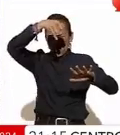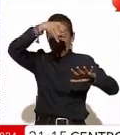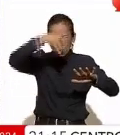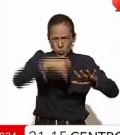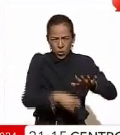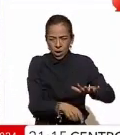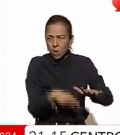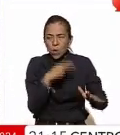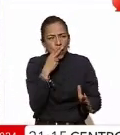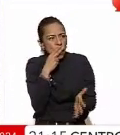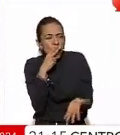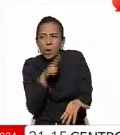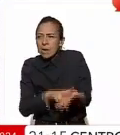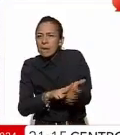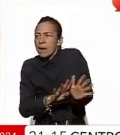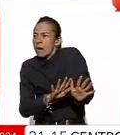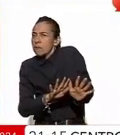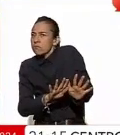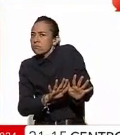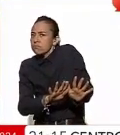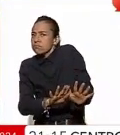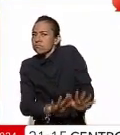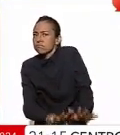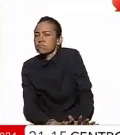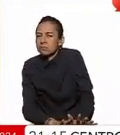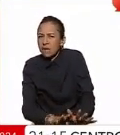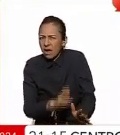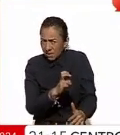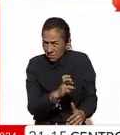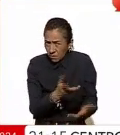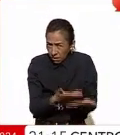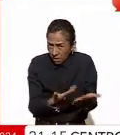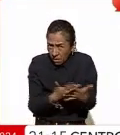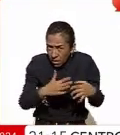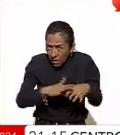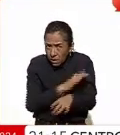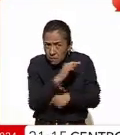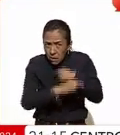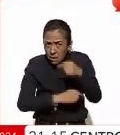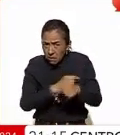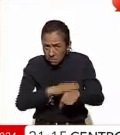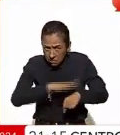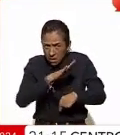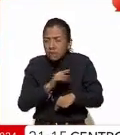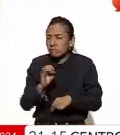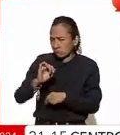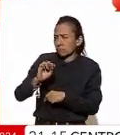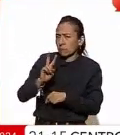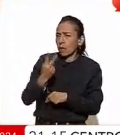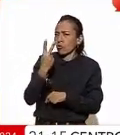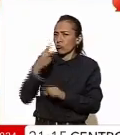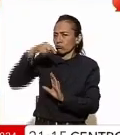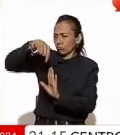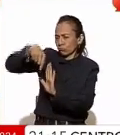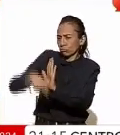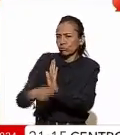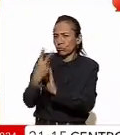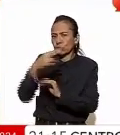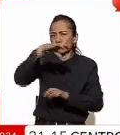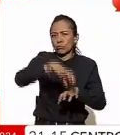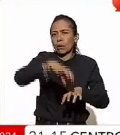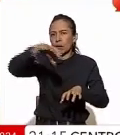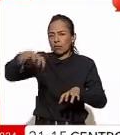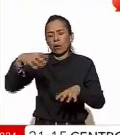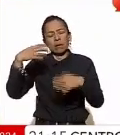¿no? Sí. Esto tendría que también ir en ese camino. Sí, hay 2 yacimientos en particular que son